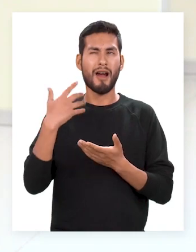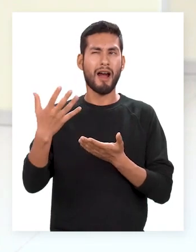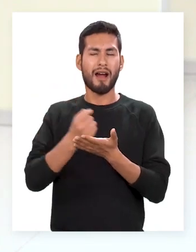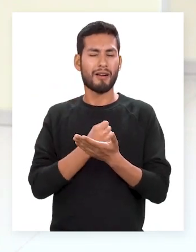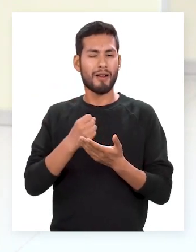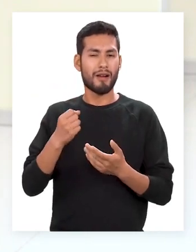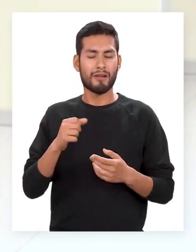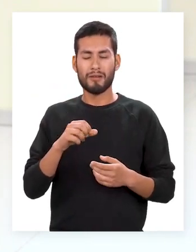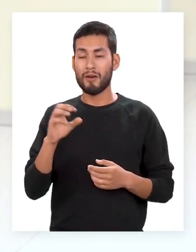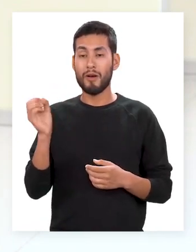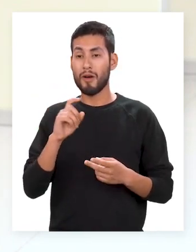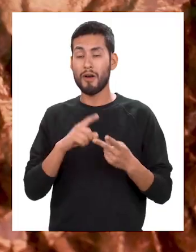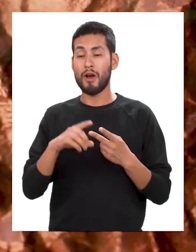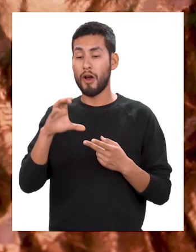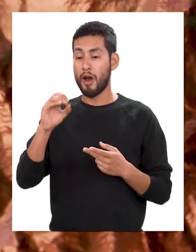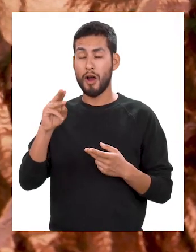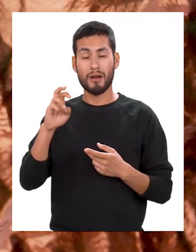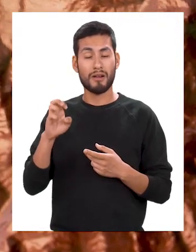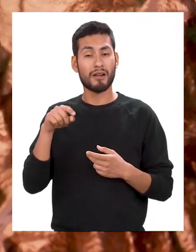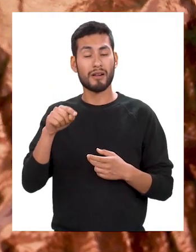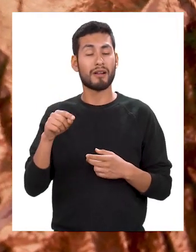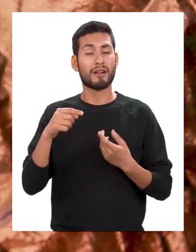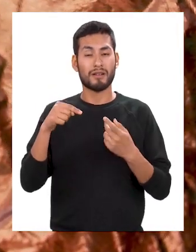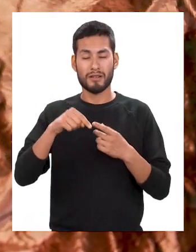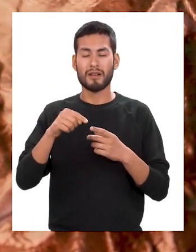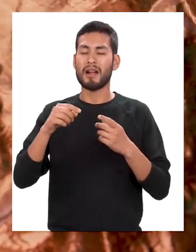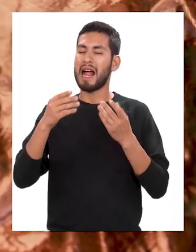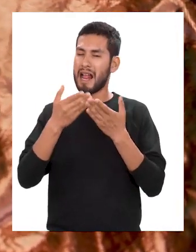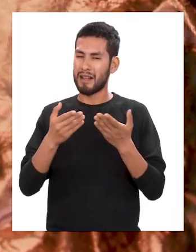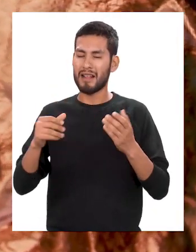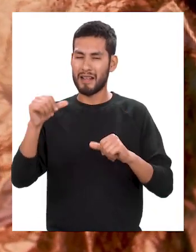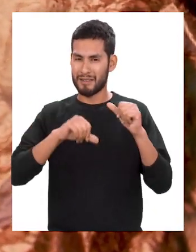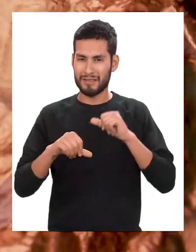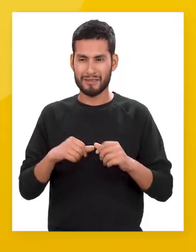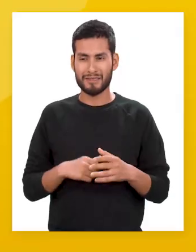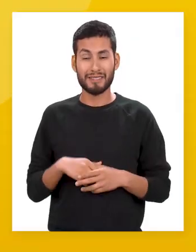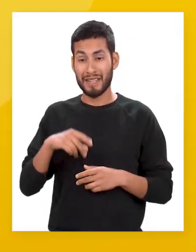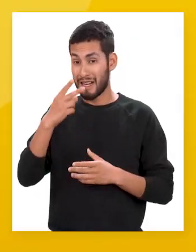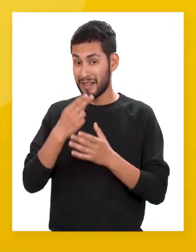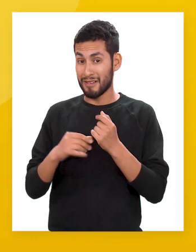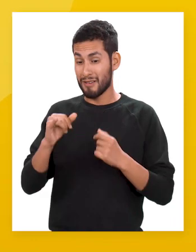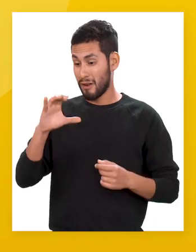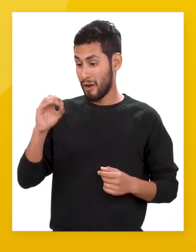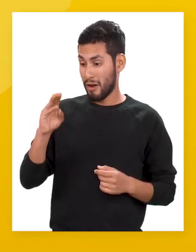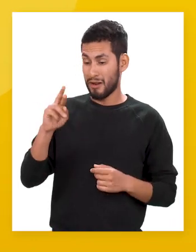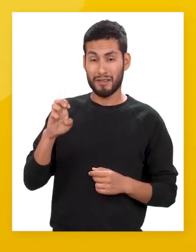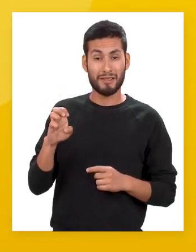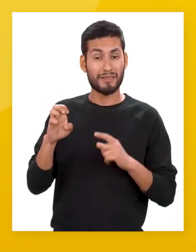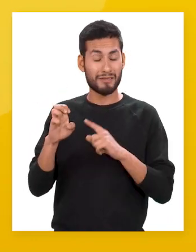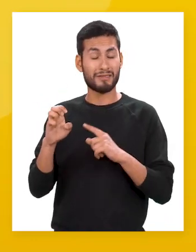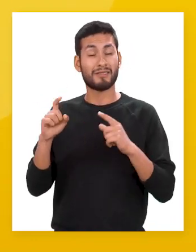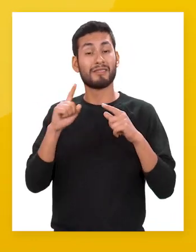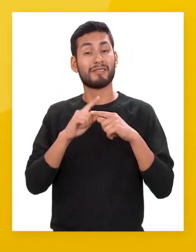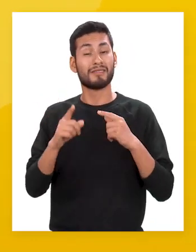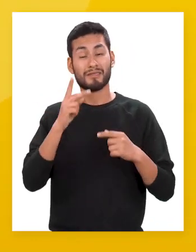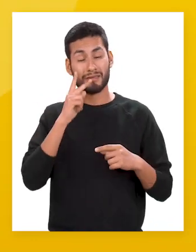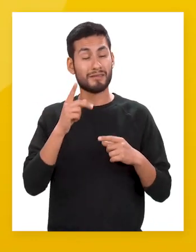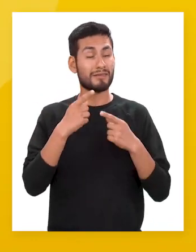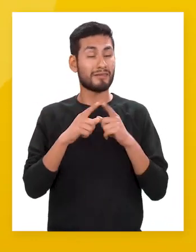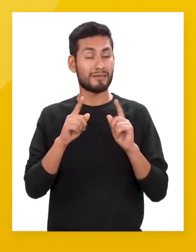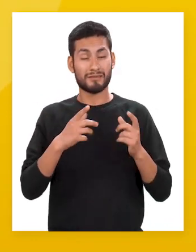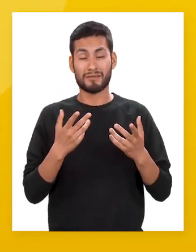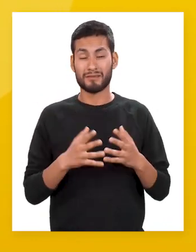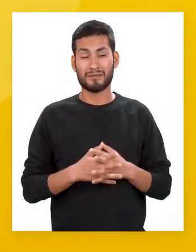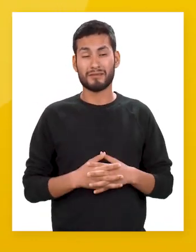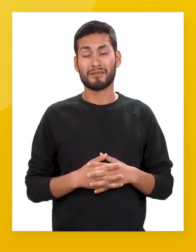con... otro ejemplo. El cobre es un elemento de la tabla periódica. Ambos escriben igual, cobre, pero